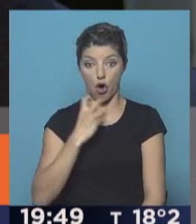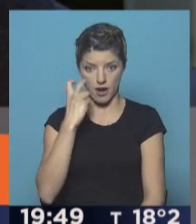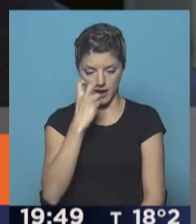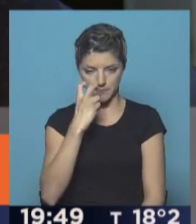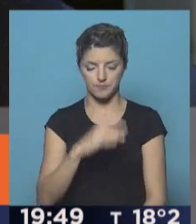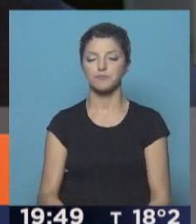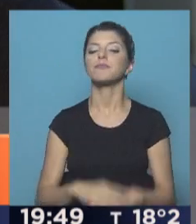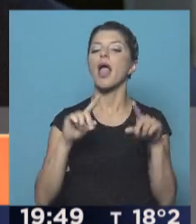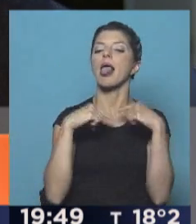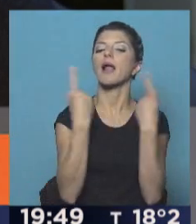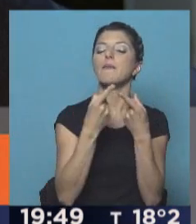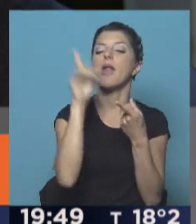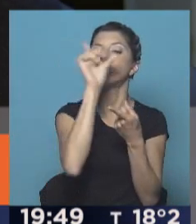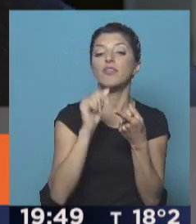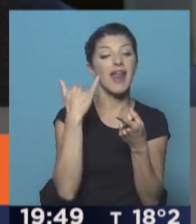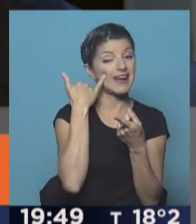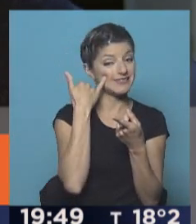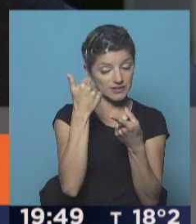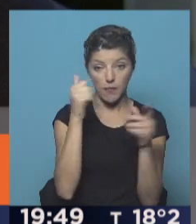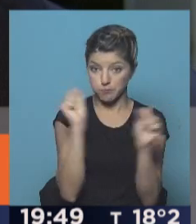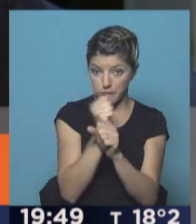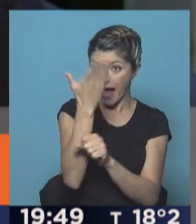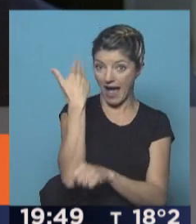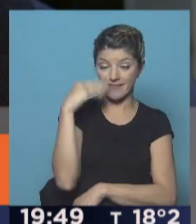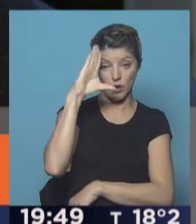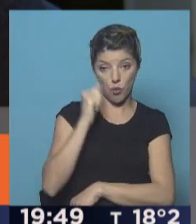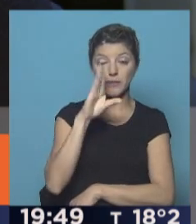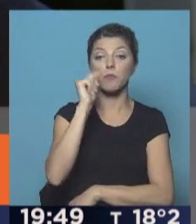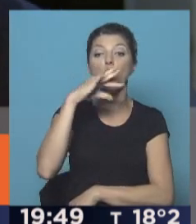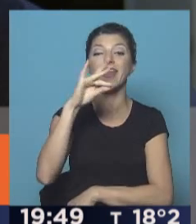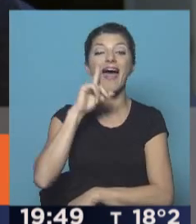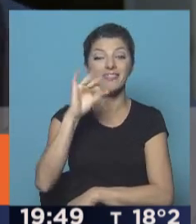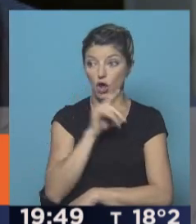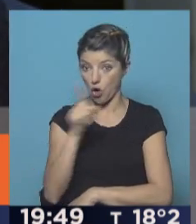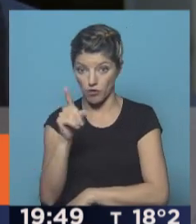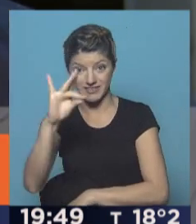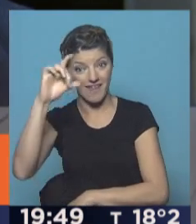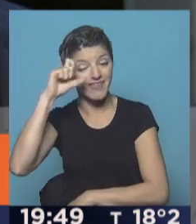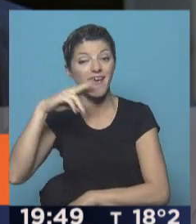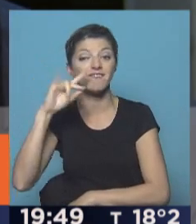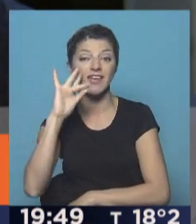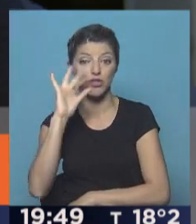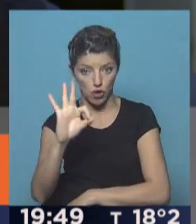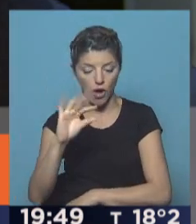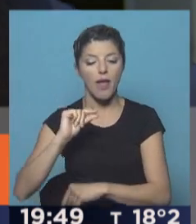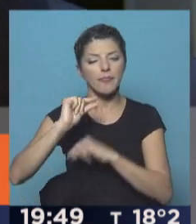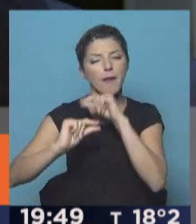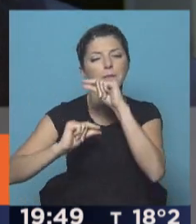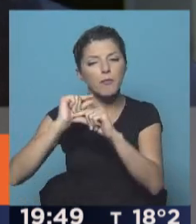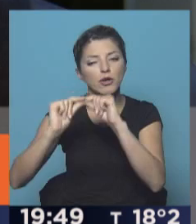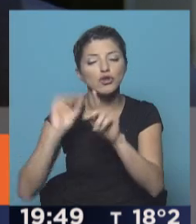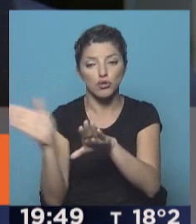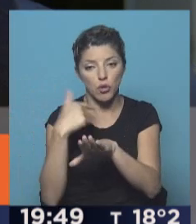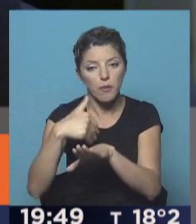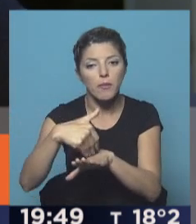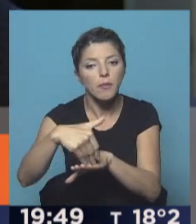Federal ya ratificó el procesamiento que dictó Bonadío contra De Vido. Los pasos judiciales se van dando y ahora se cierra